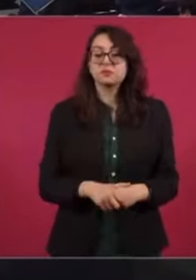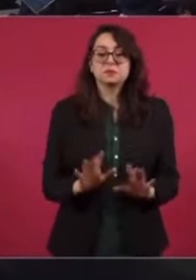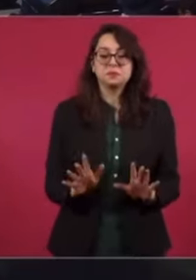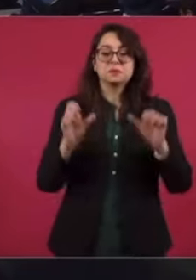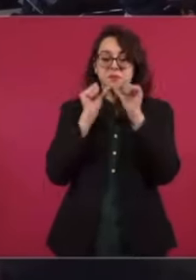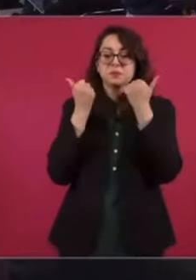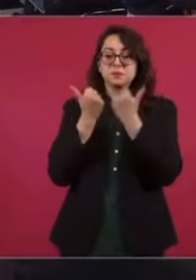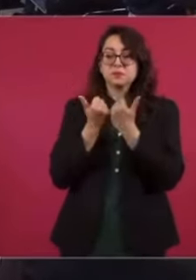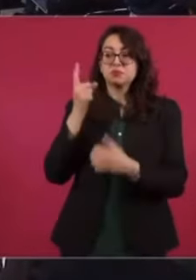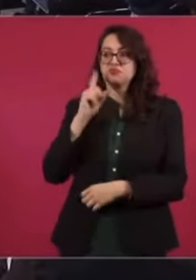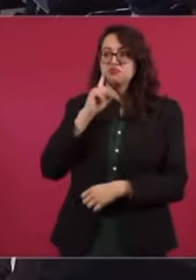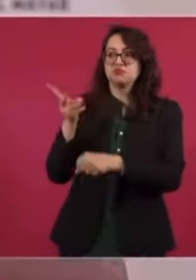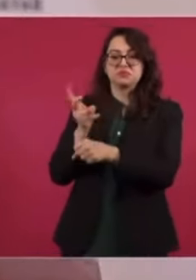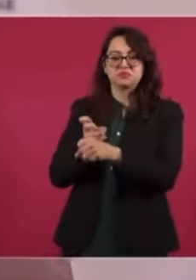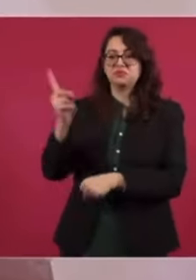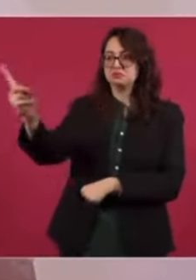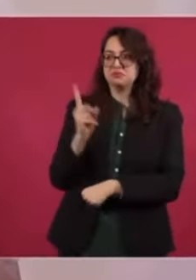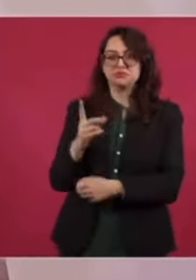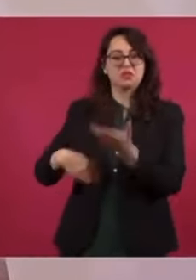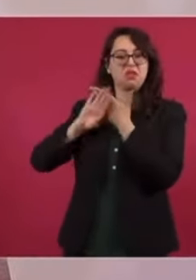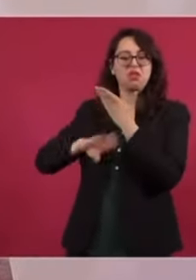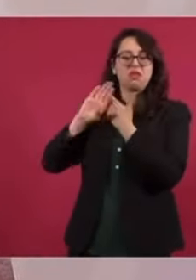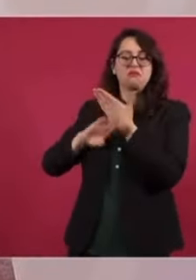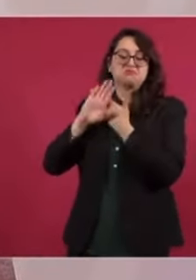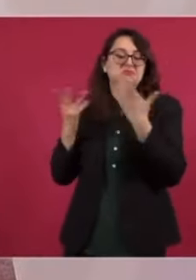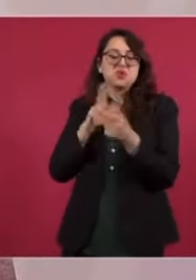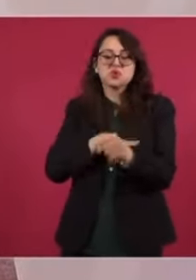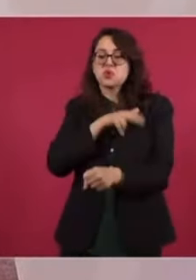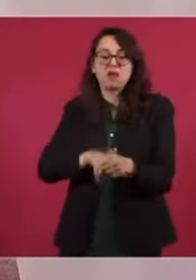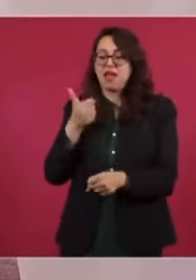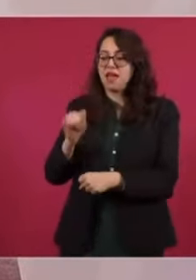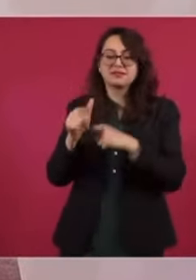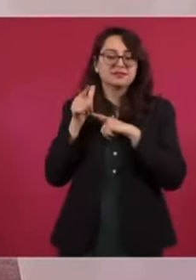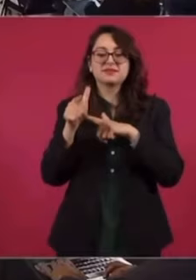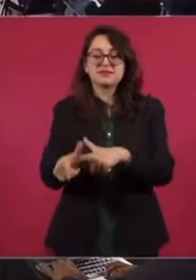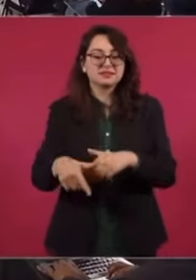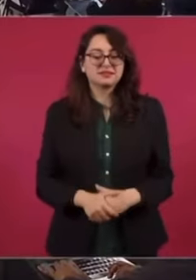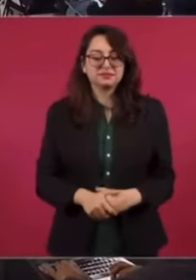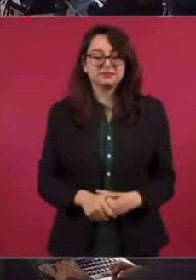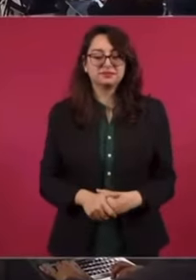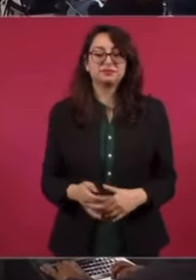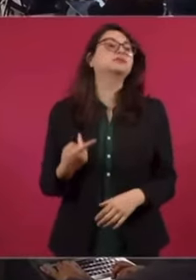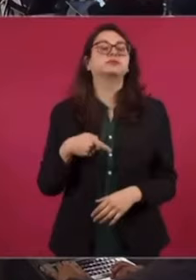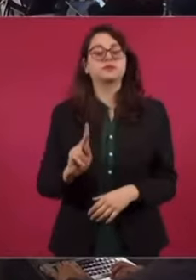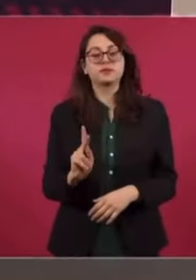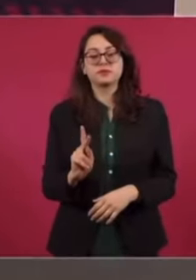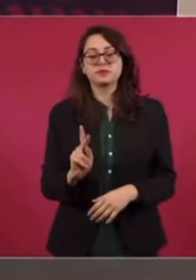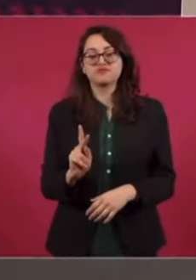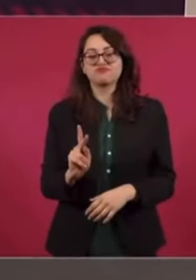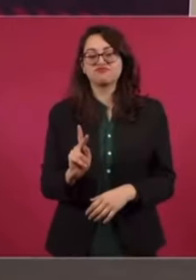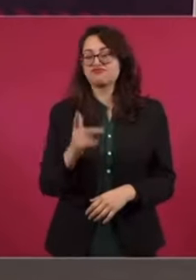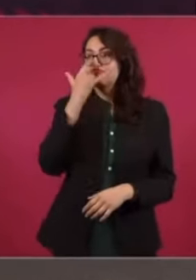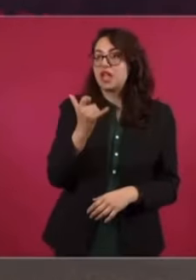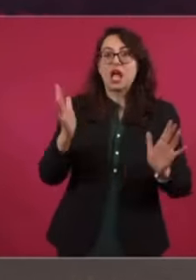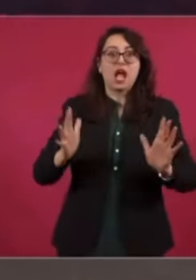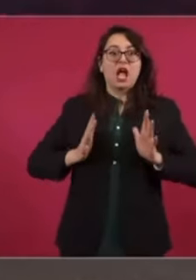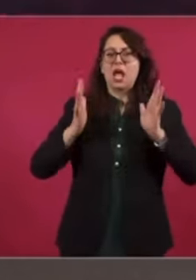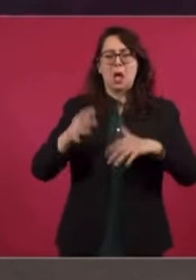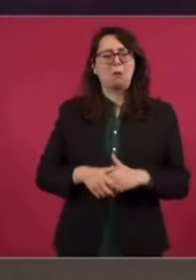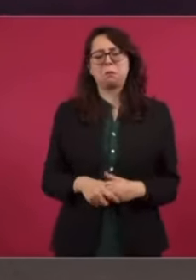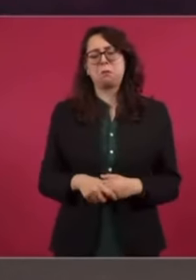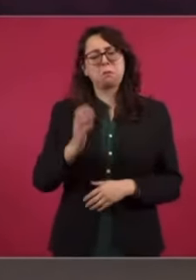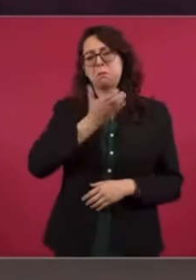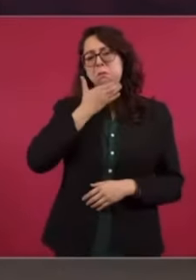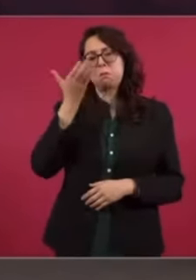Entonces, esa es la historia. Y va a continuar esto. Yo tampoco debe, dije, repito, extrañarnos. Esto